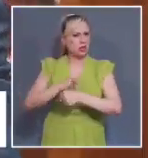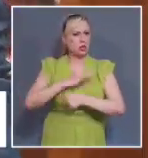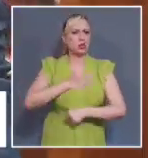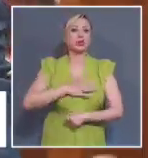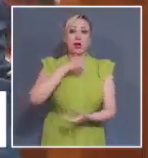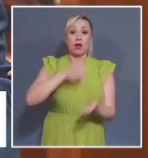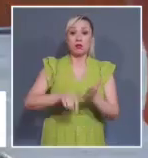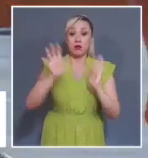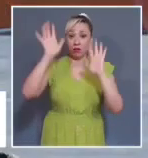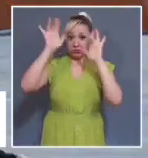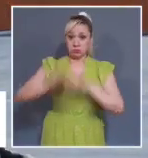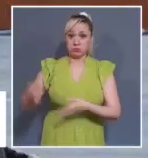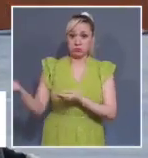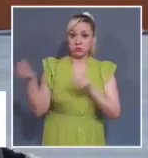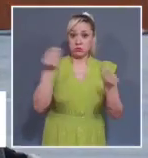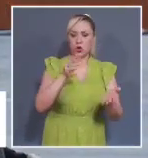consultiva